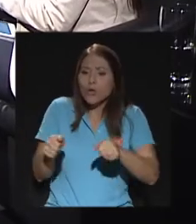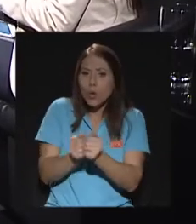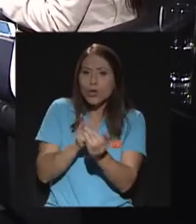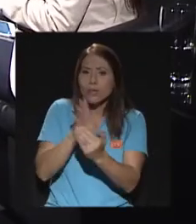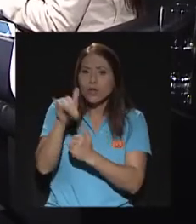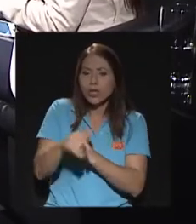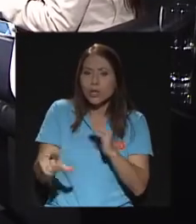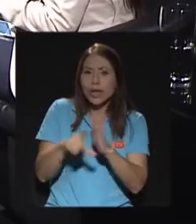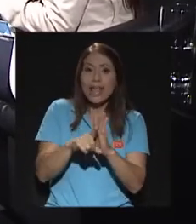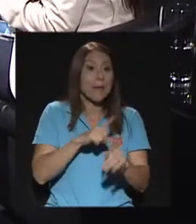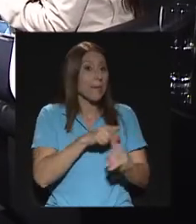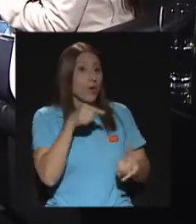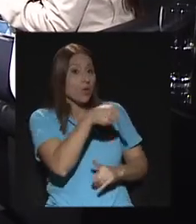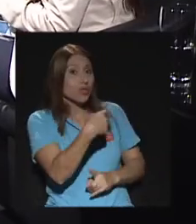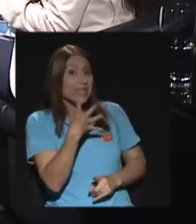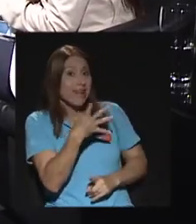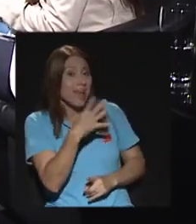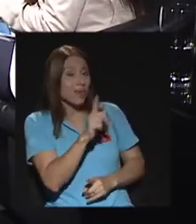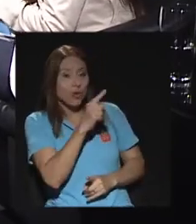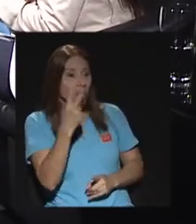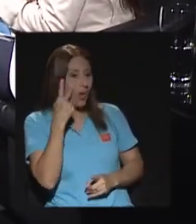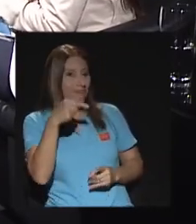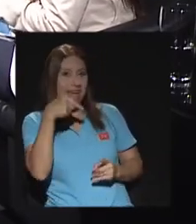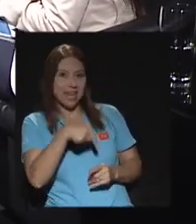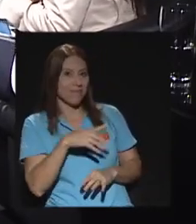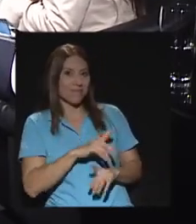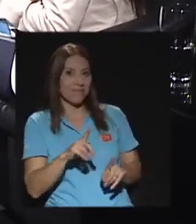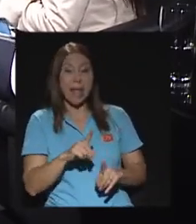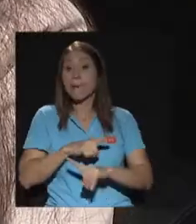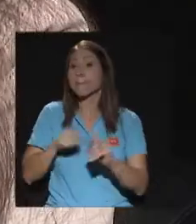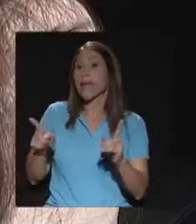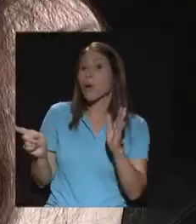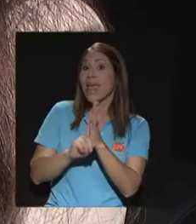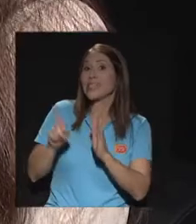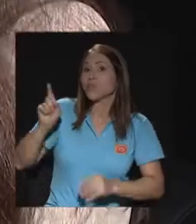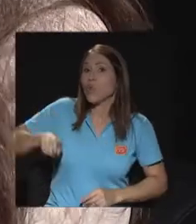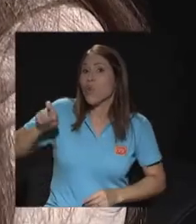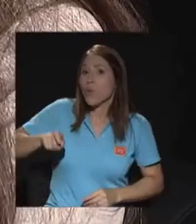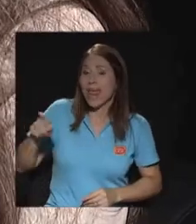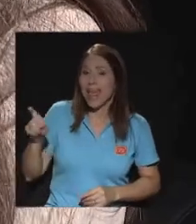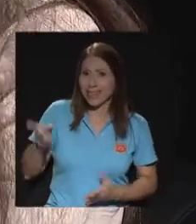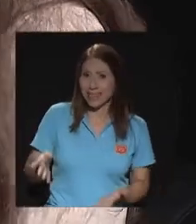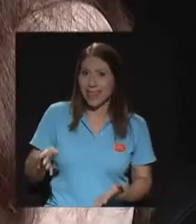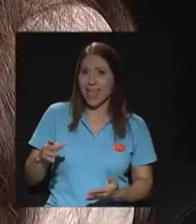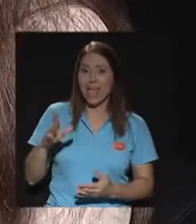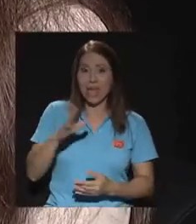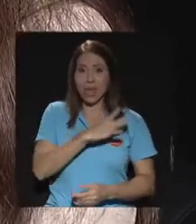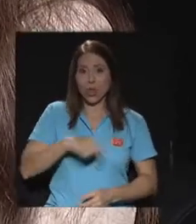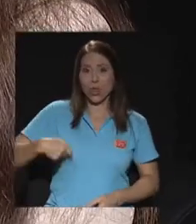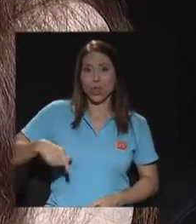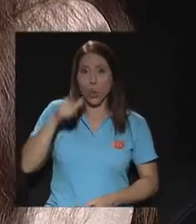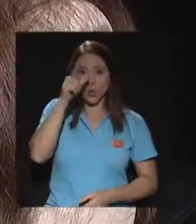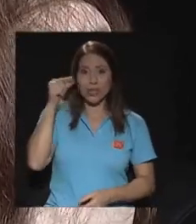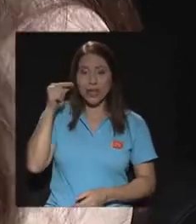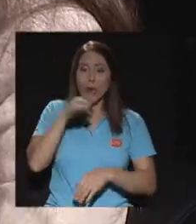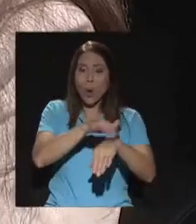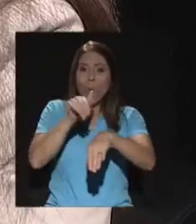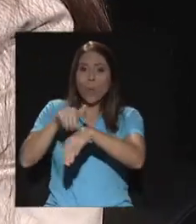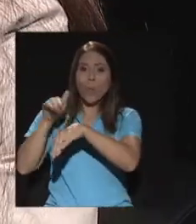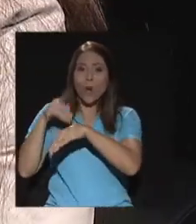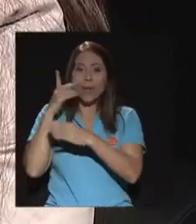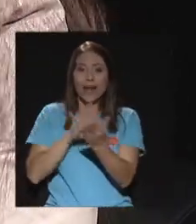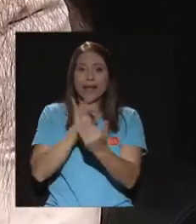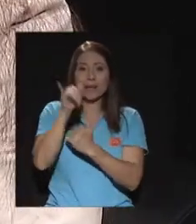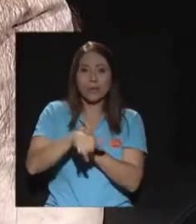que usted está hablando no es lo que yo vi aquí. Creo que es urgente que don Luis Guillermo Solís convoque a este proyecto en las próximas sesiones